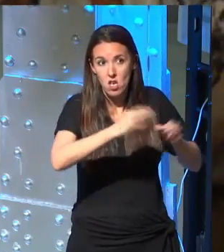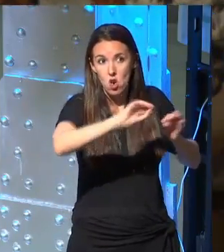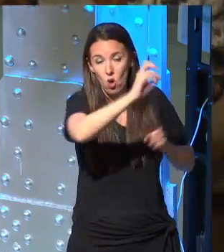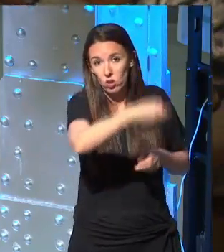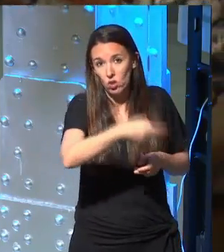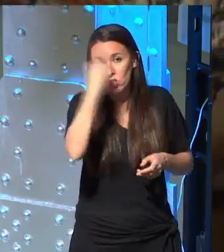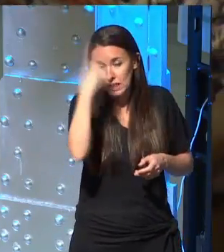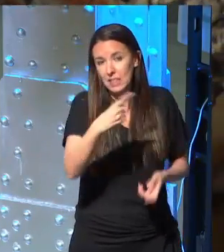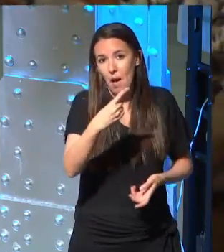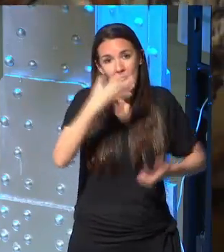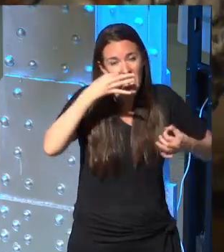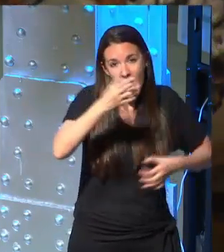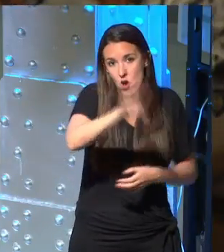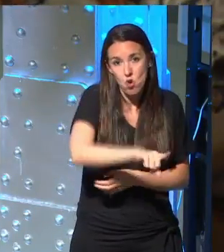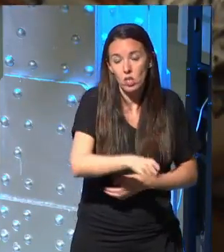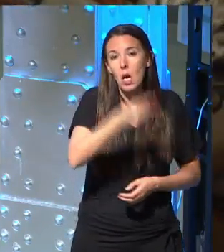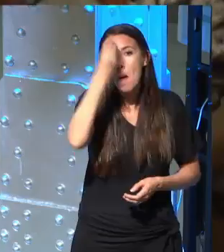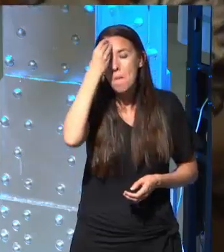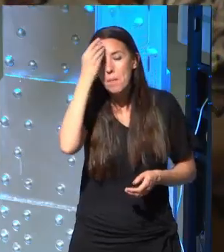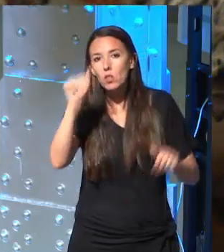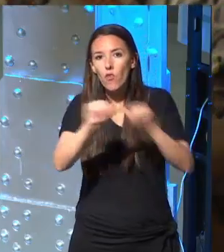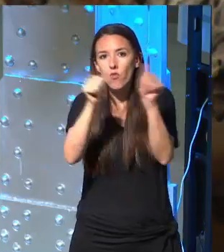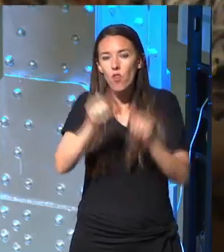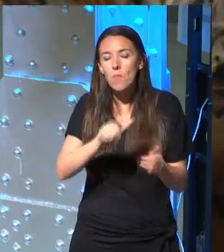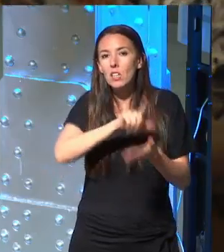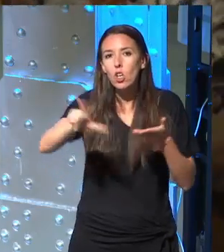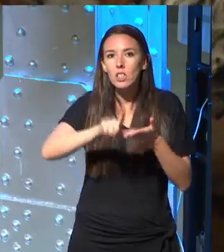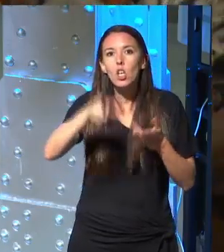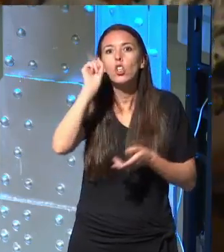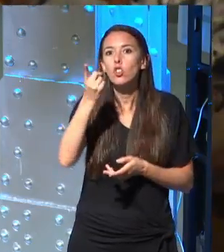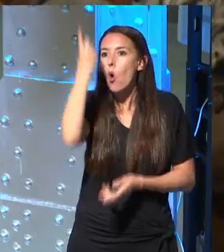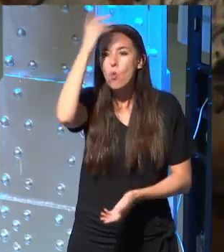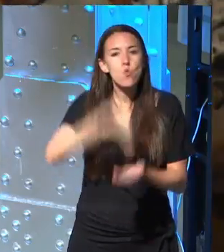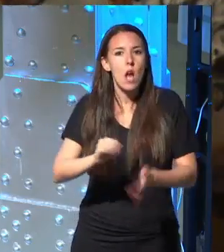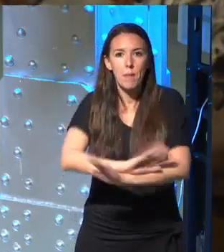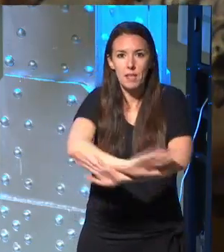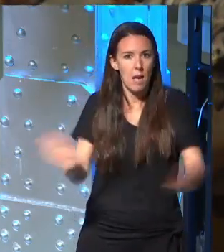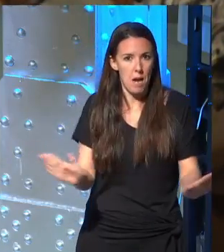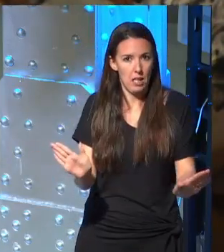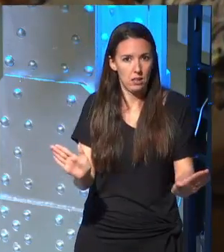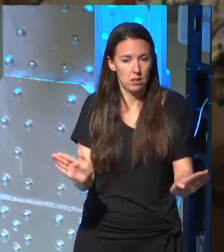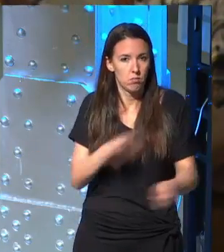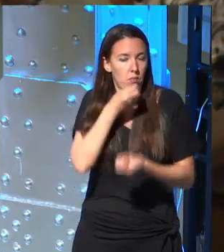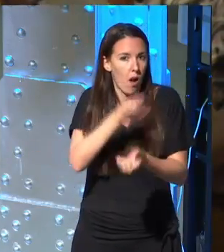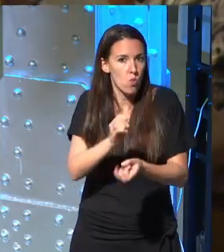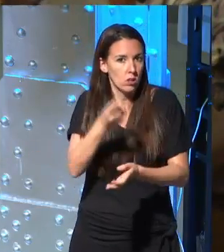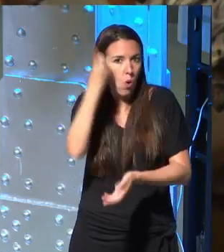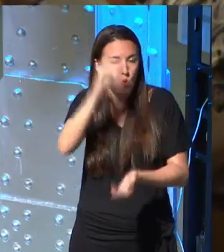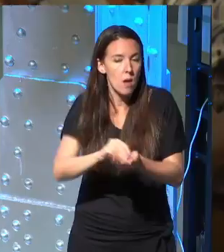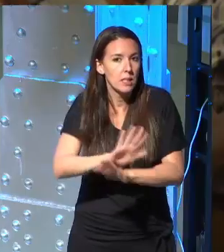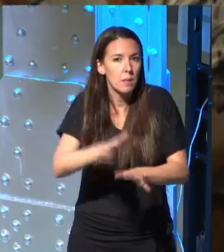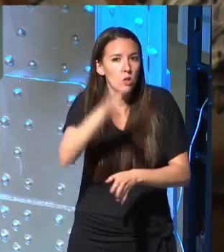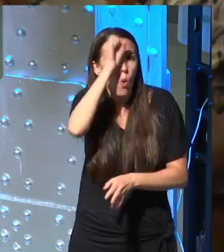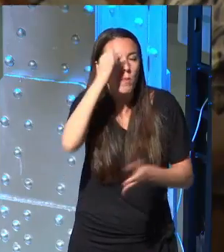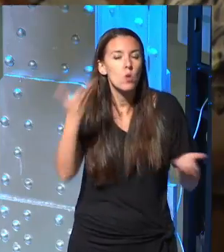va a saber que no es real, ¿no? Entonces, ¿crees que es un formato, entre comillas, literario que solo da para una ocasión por usuario que lo cuenta o cómo lo